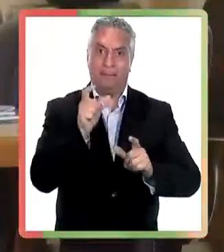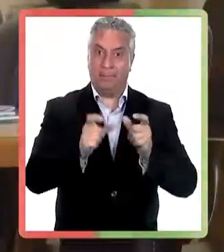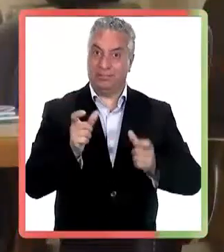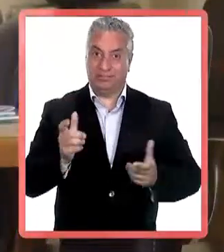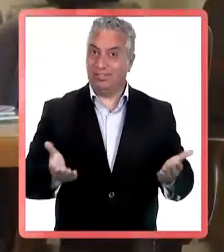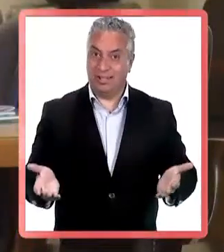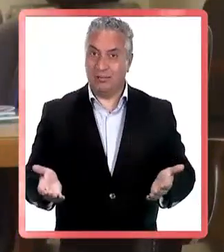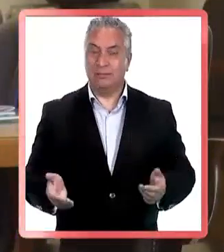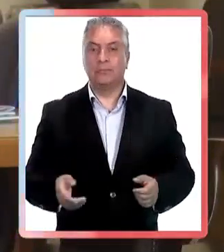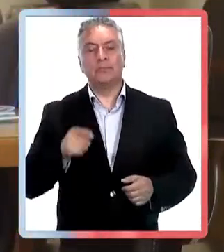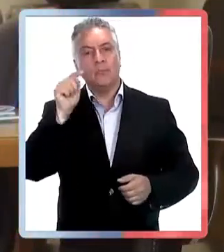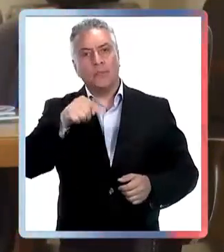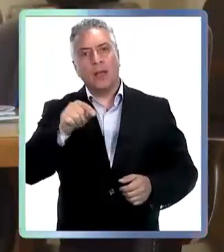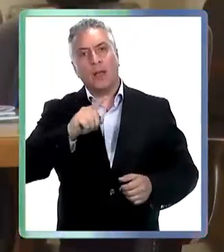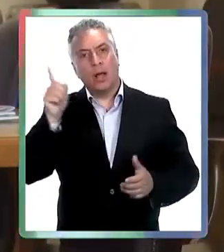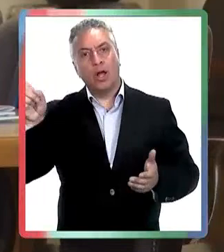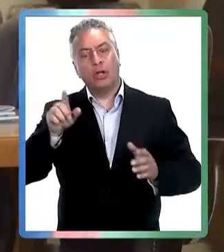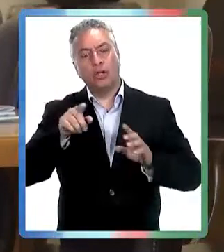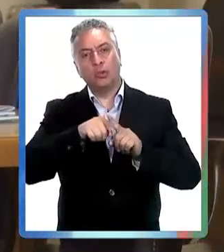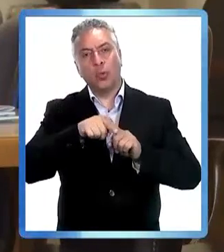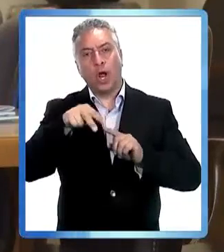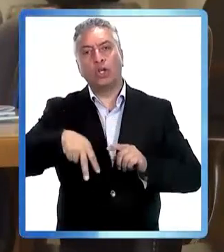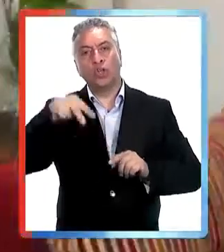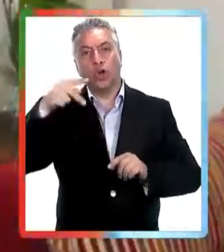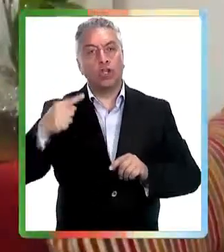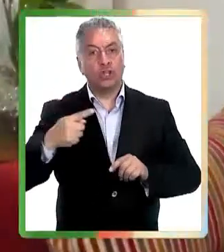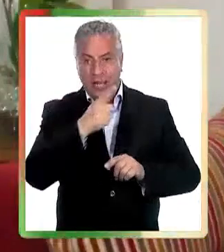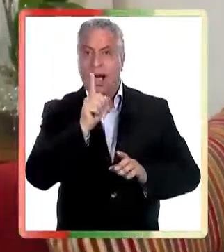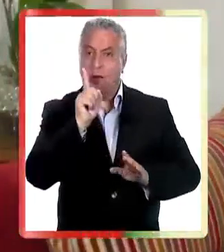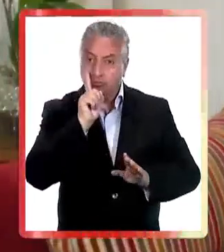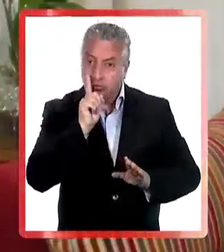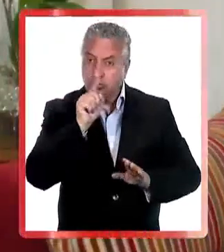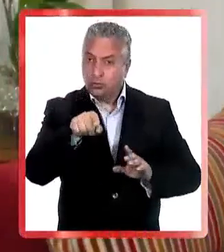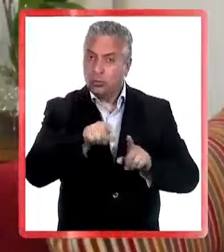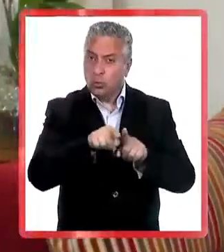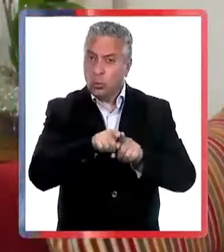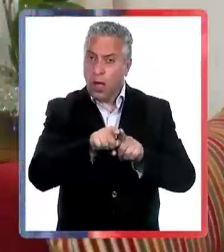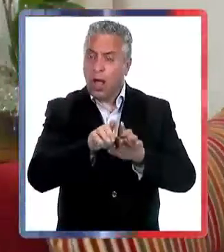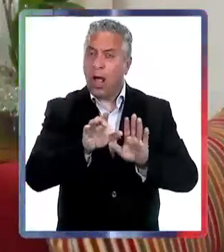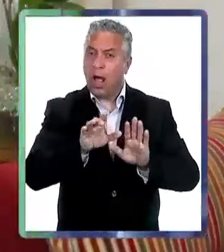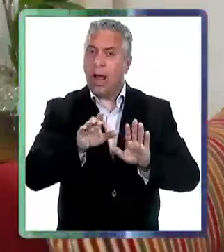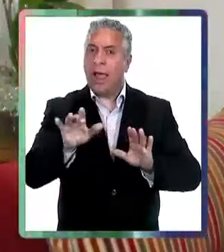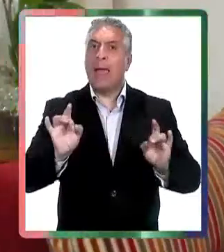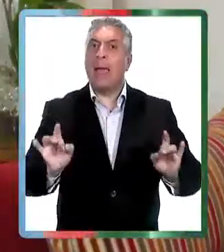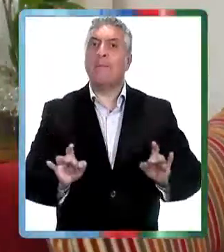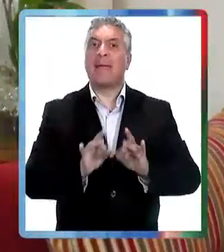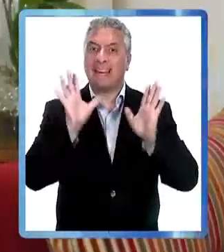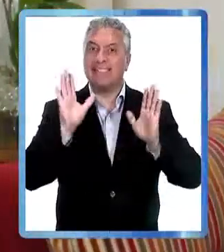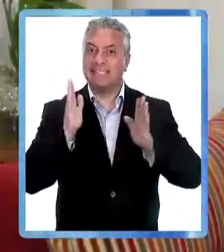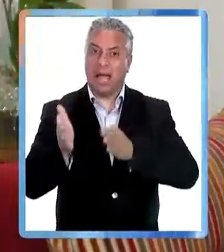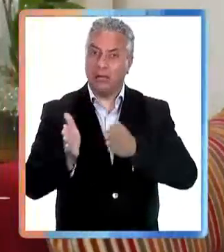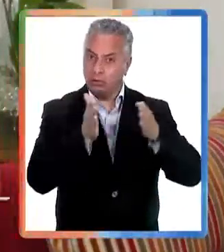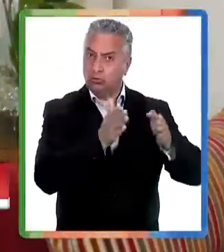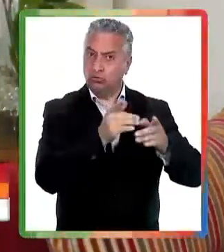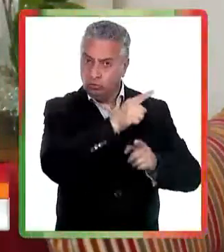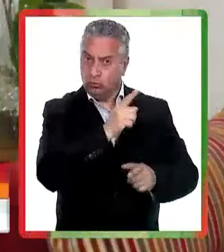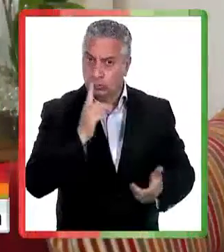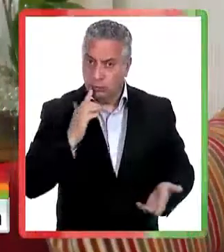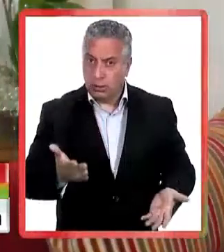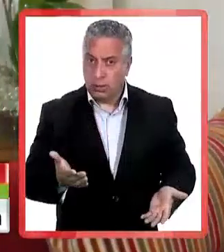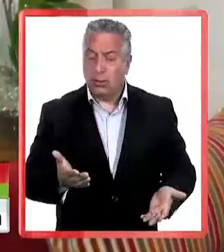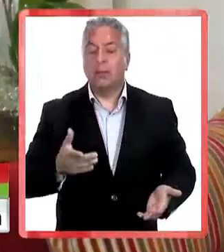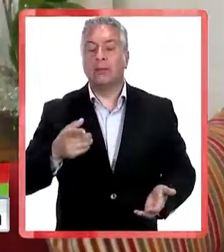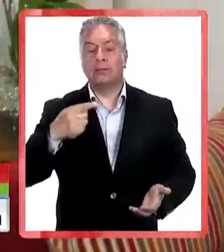considerado establecer estado de emergencia en la macrozona norte? Mire, el punto es que nosotros tenemos